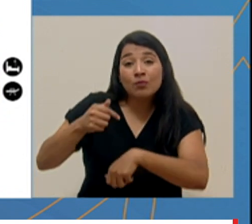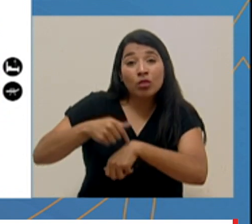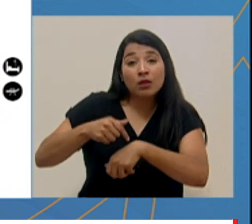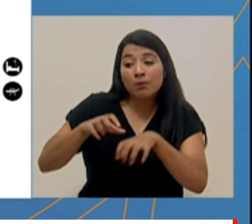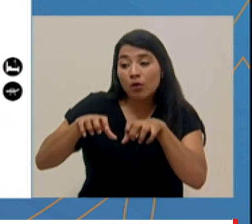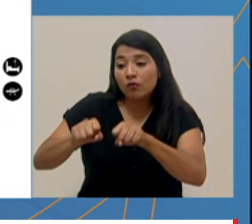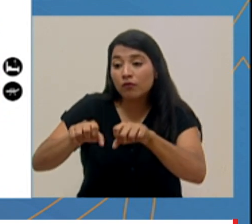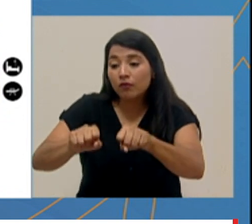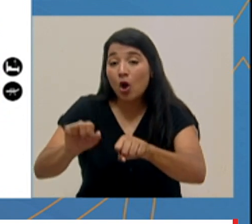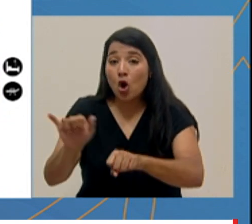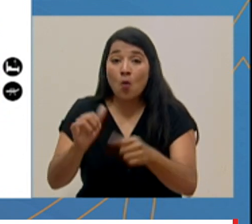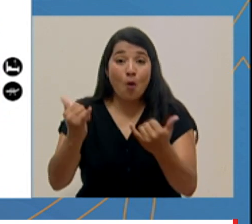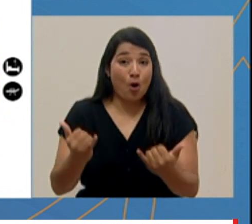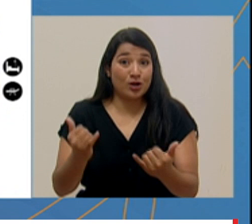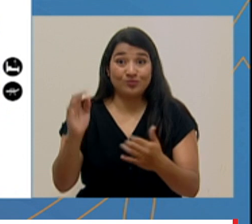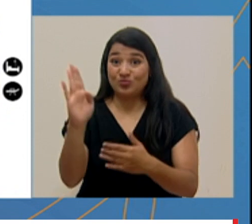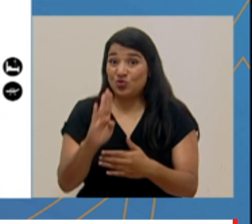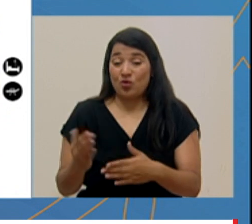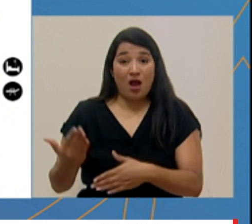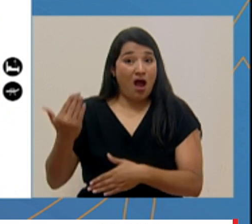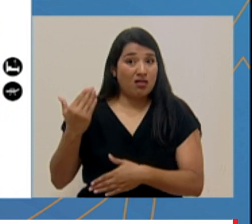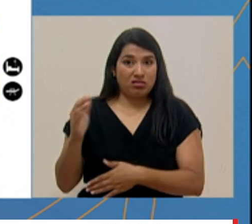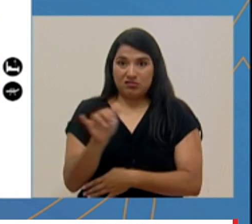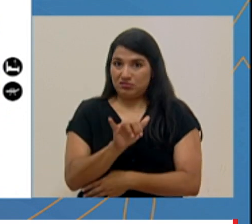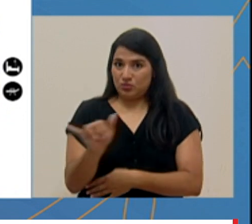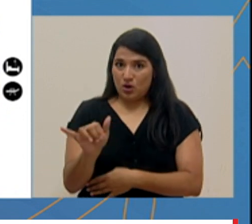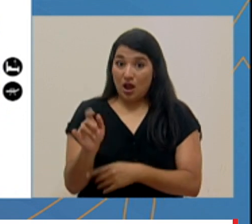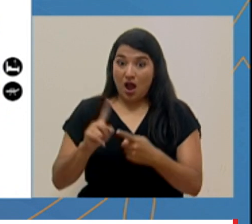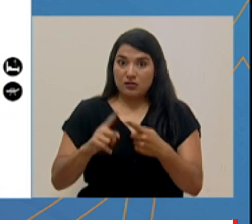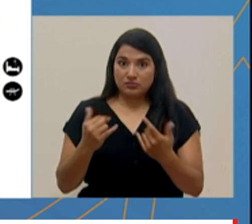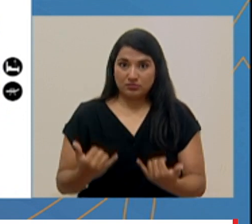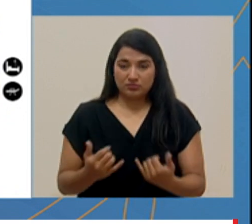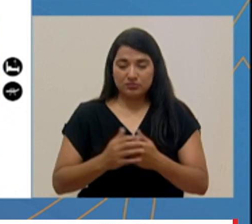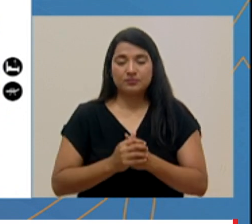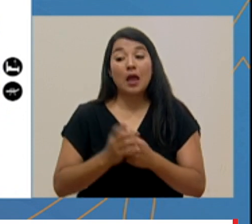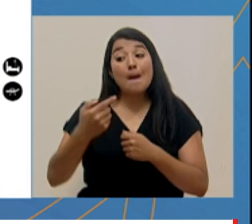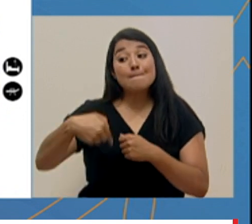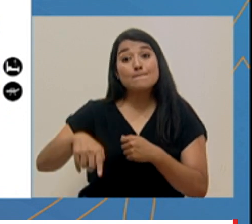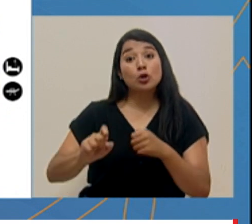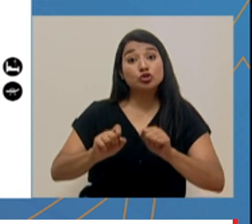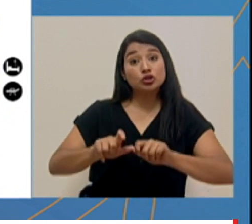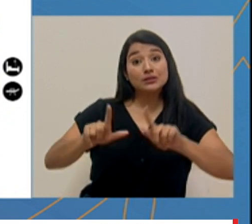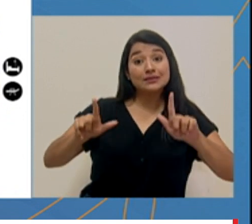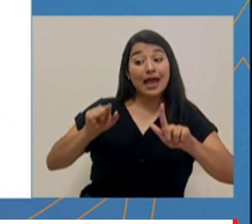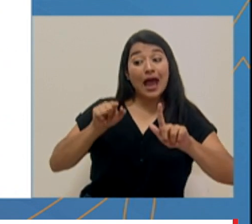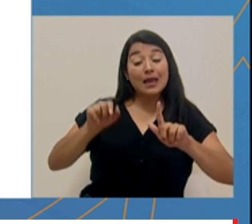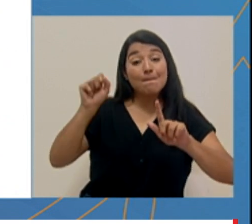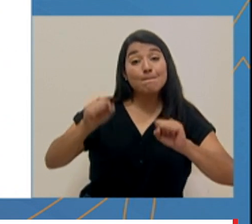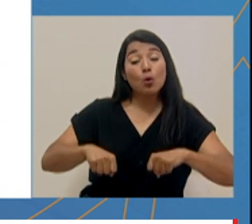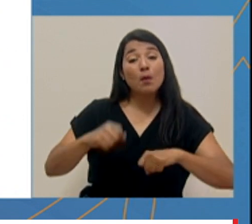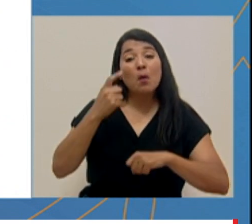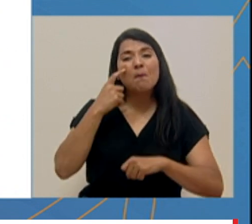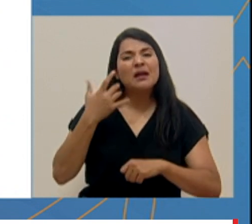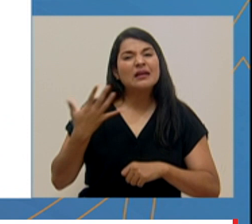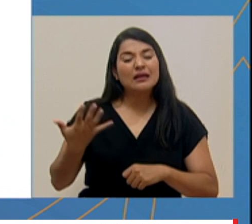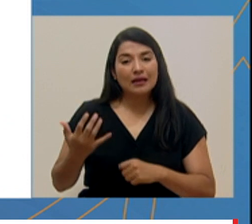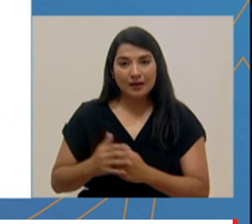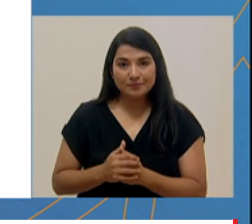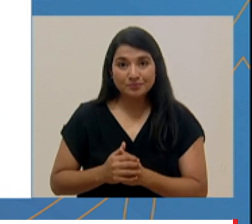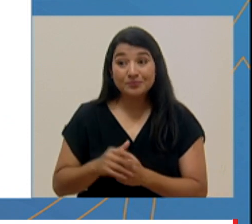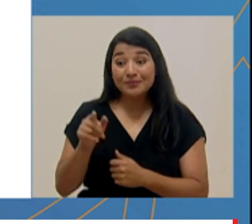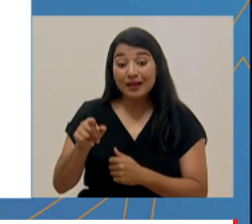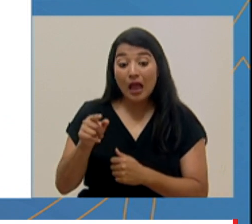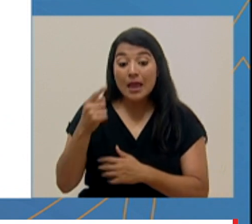momento. Si vamos a la siguiente filmina, lo que podemos ver es